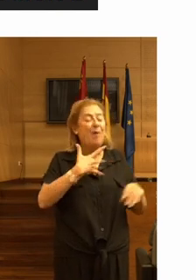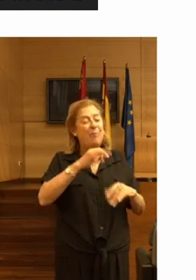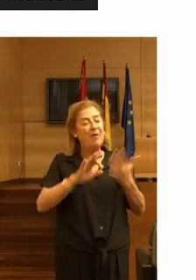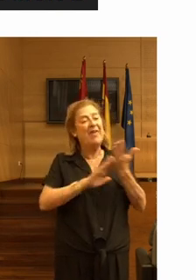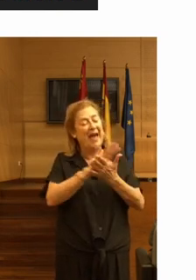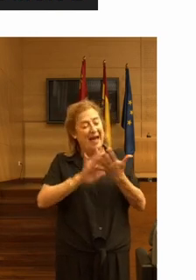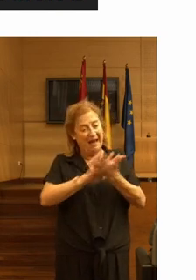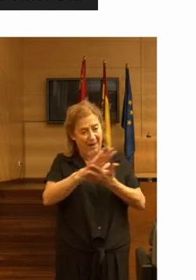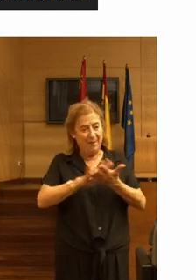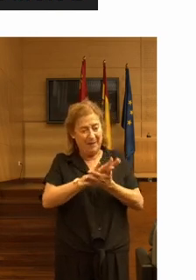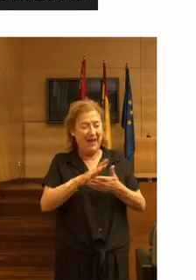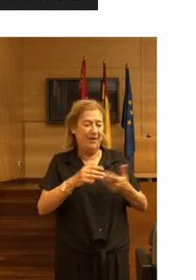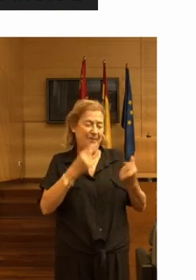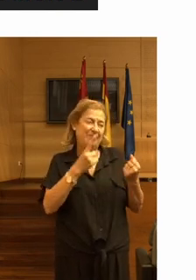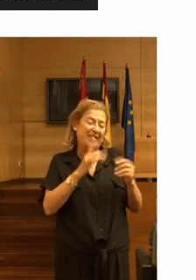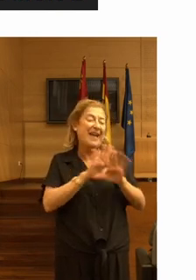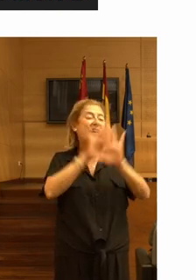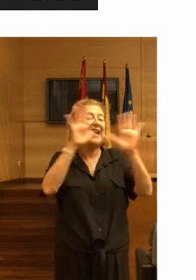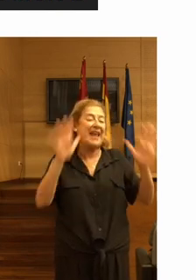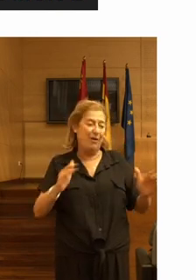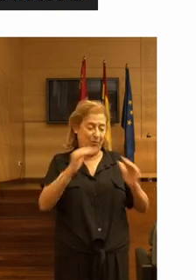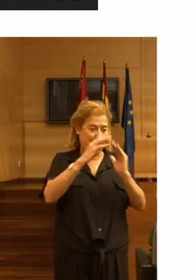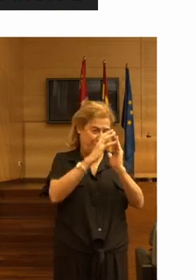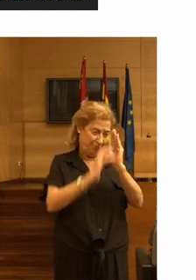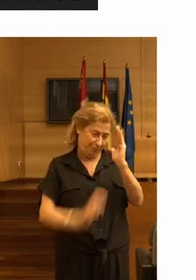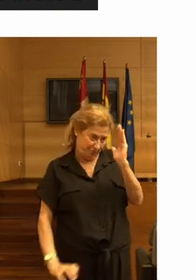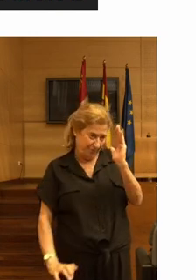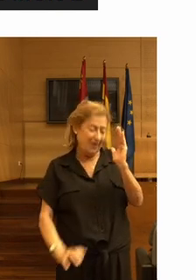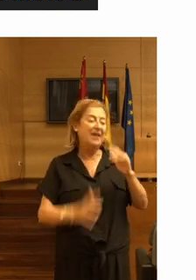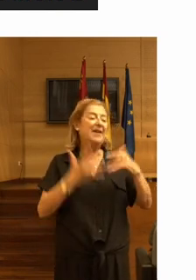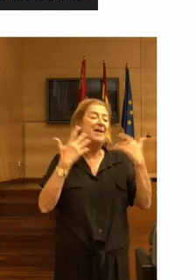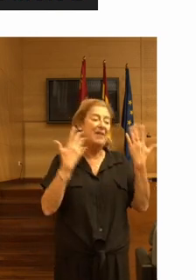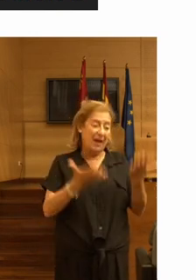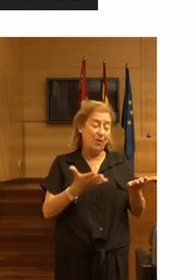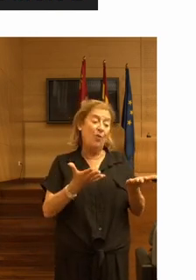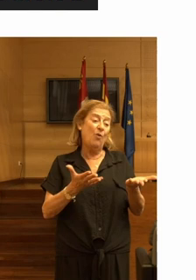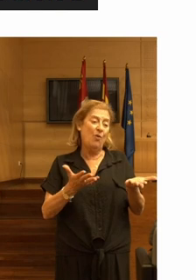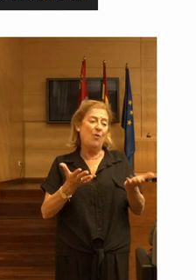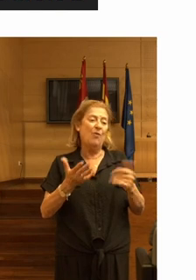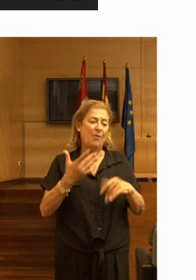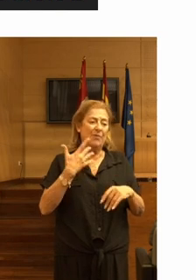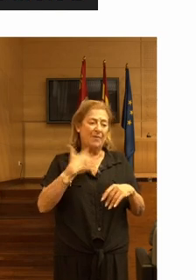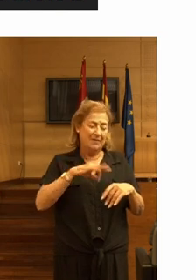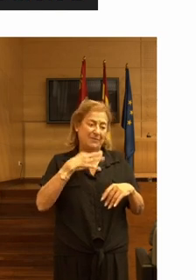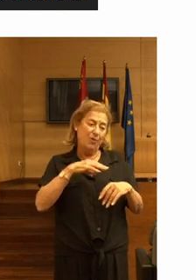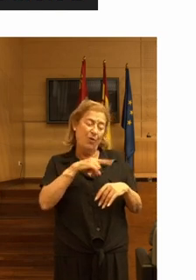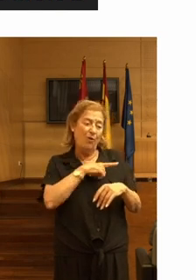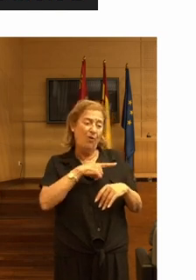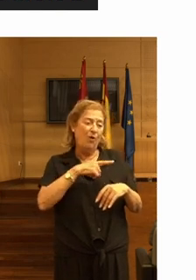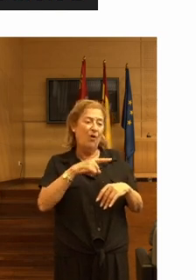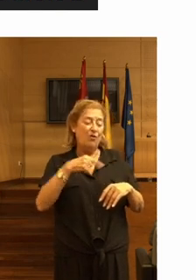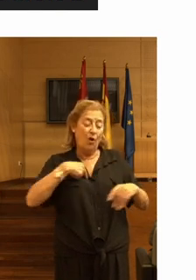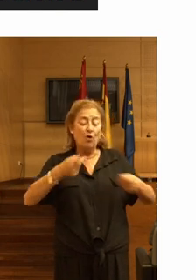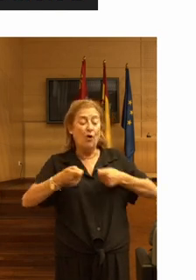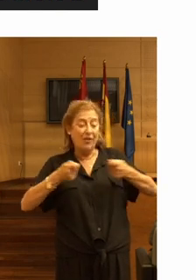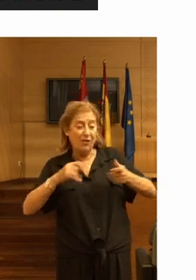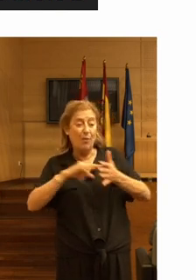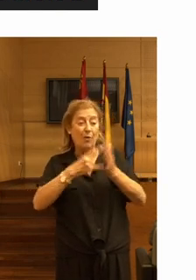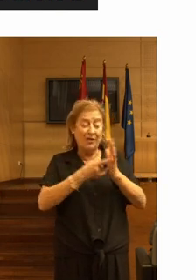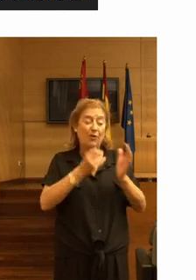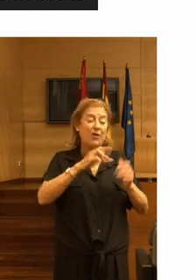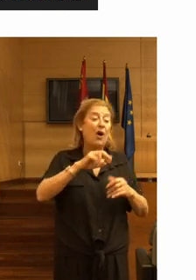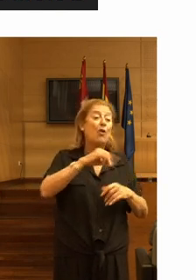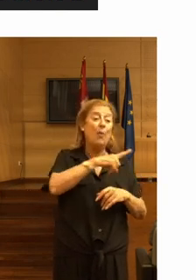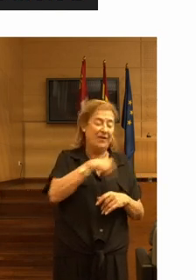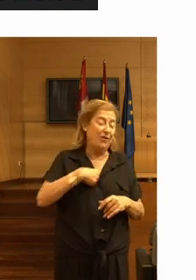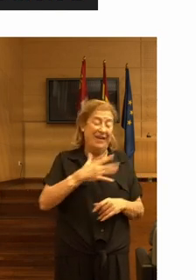hablar de un claro descenso, aunque, por supuesto, Rubén desde la dirección y a mí desde la coordinación del proyecto me hubiera